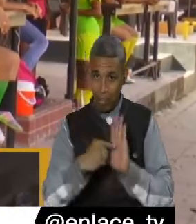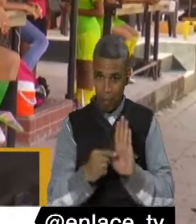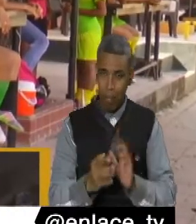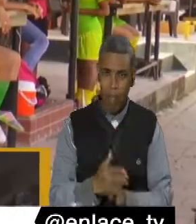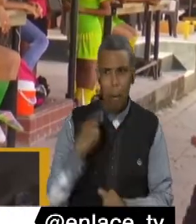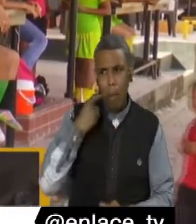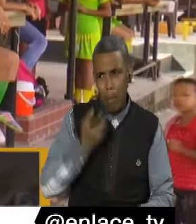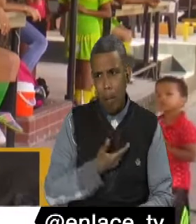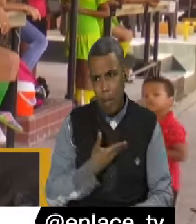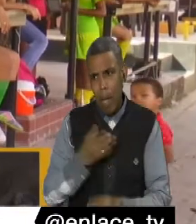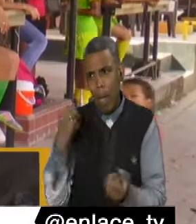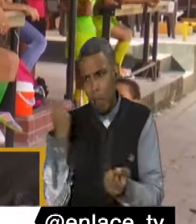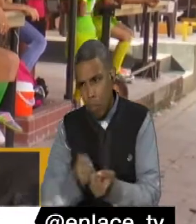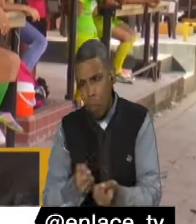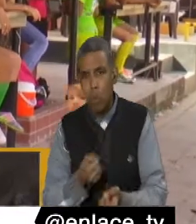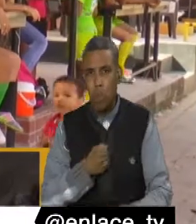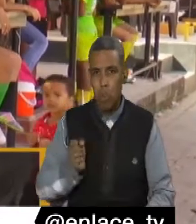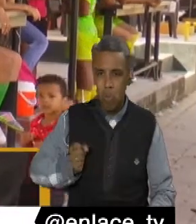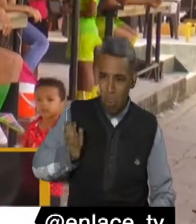familia, igualmente por el club,